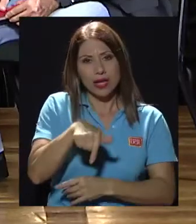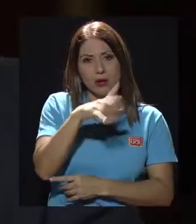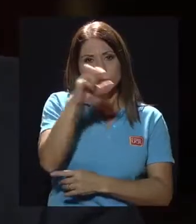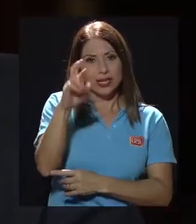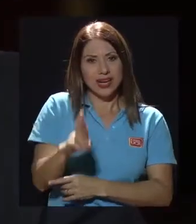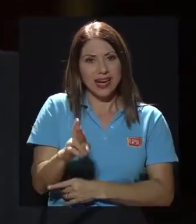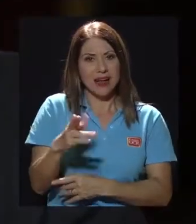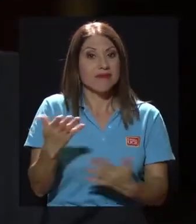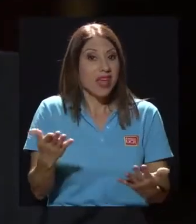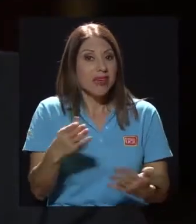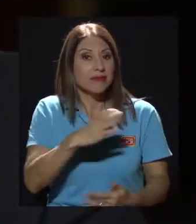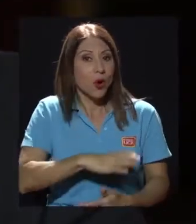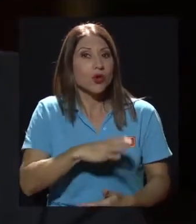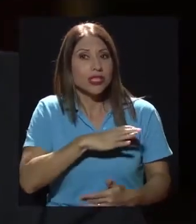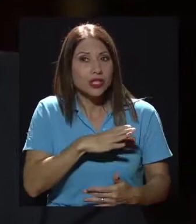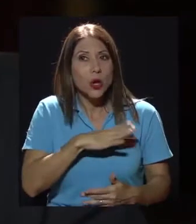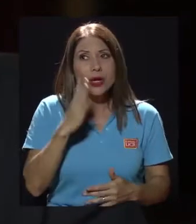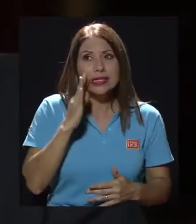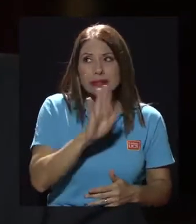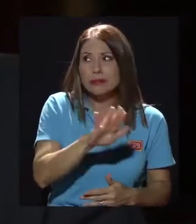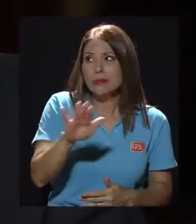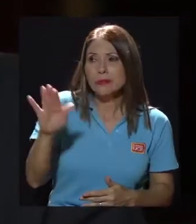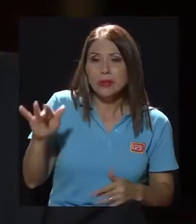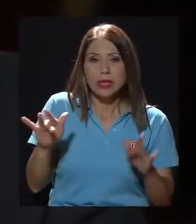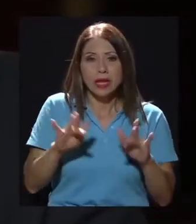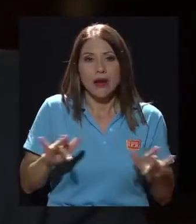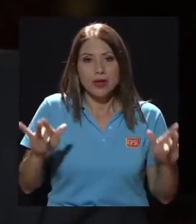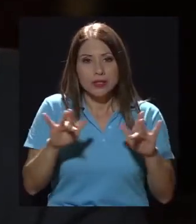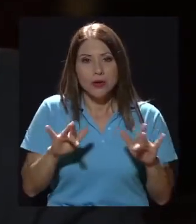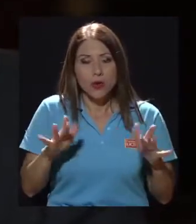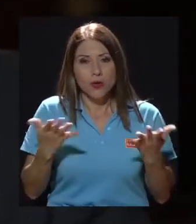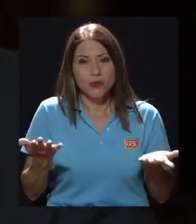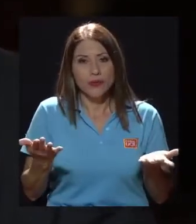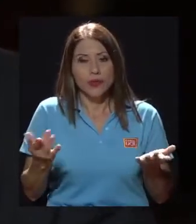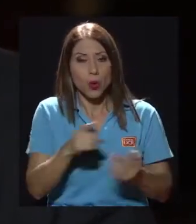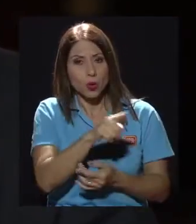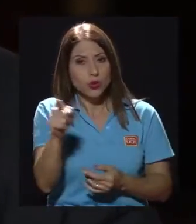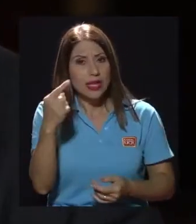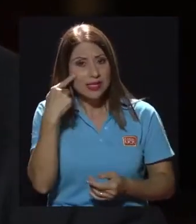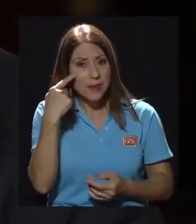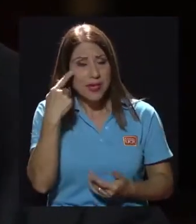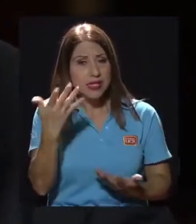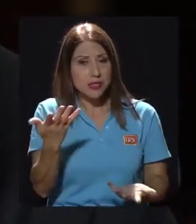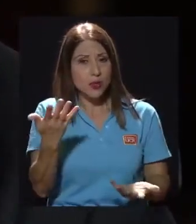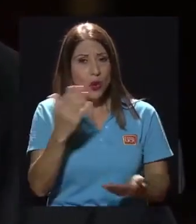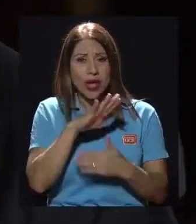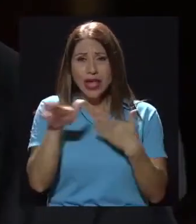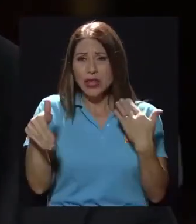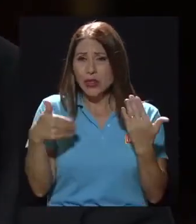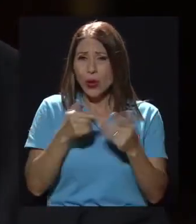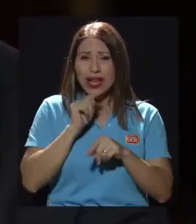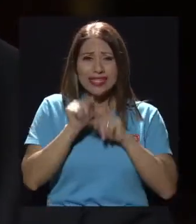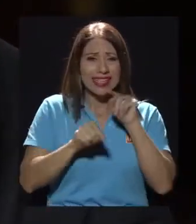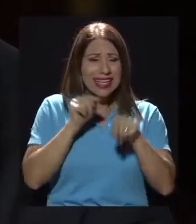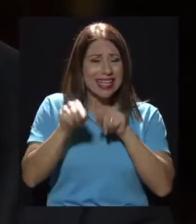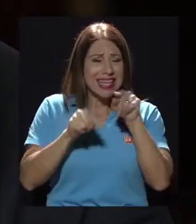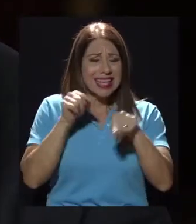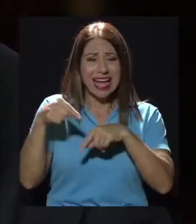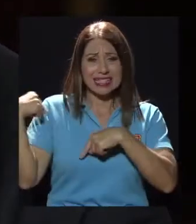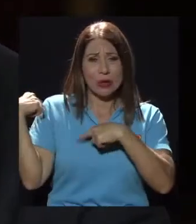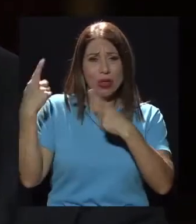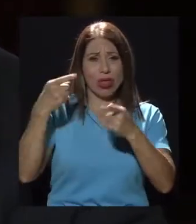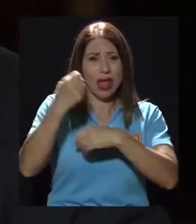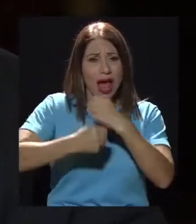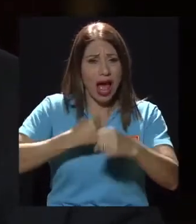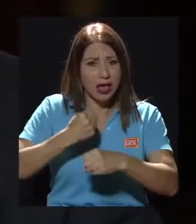grabación. Como ustedes pueden haber visto en todas las críticas que hemos tenido durante todo el año y el año